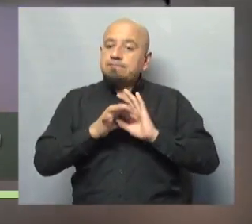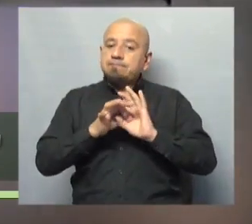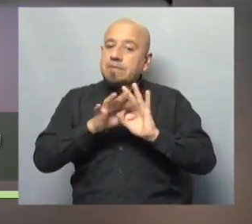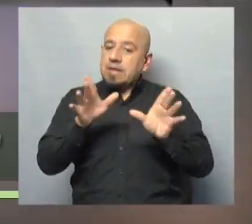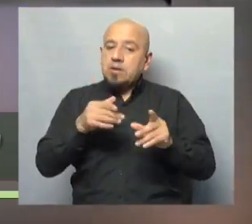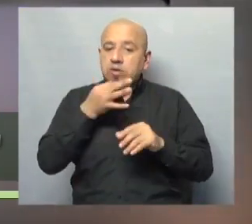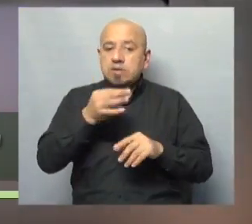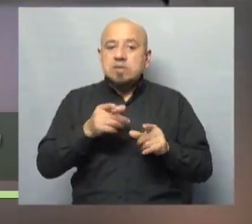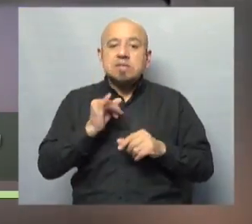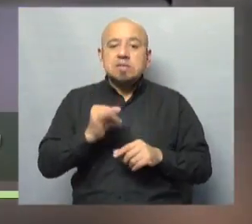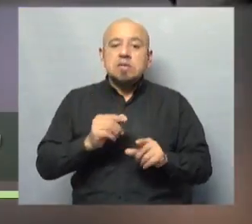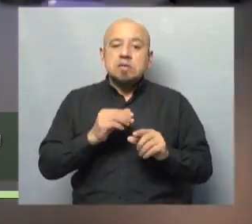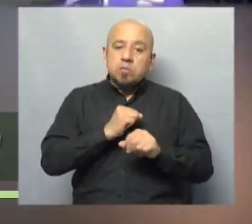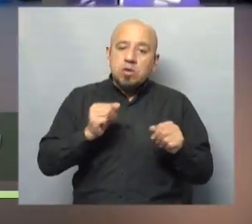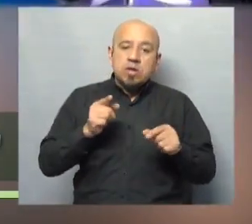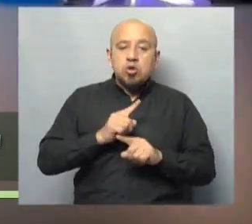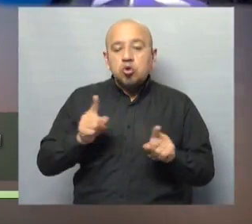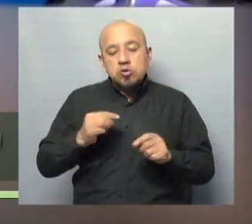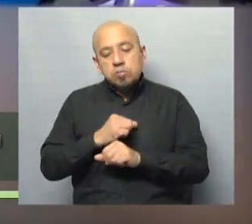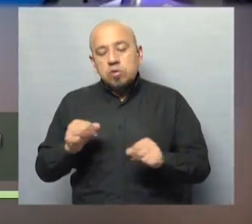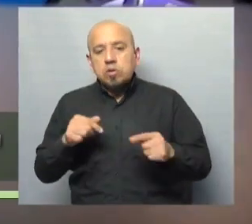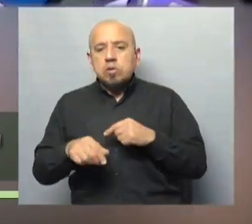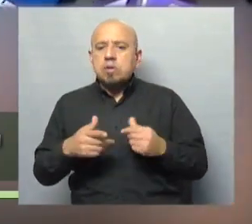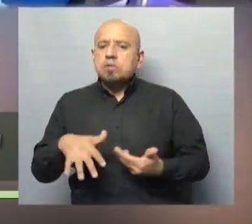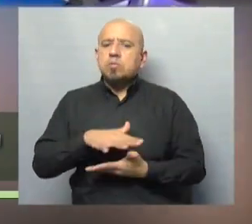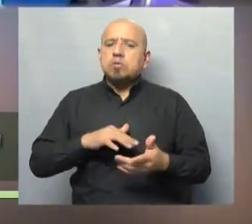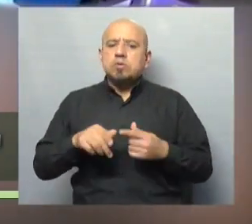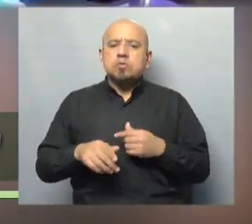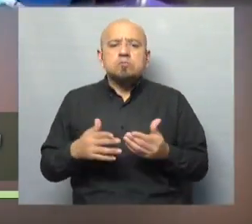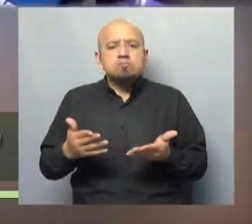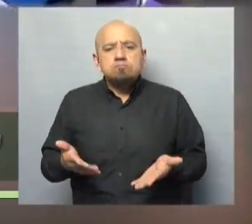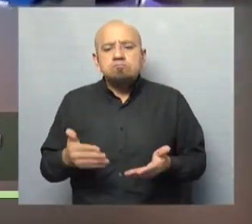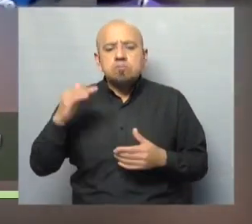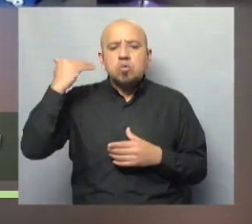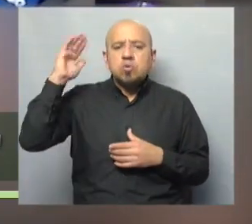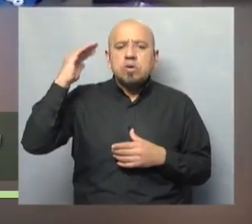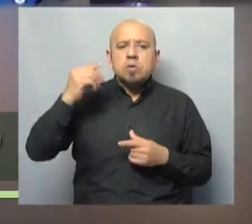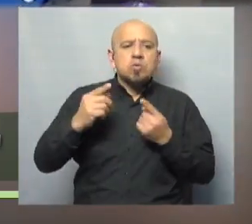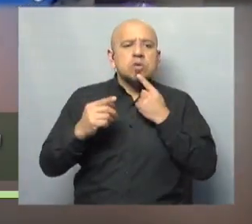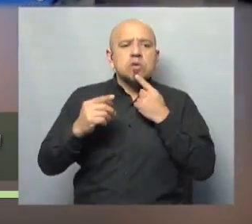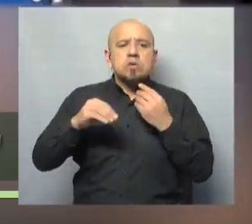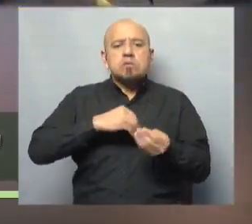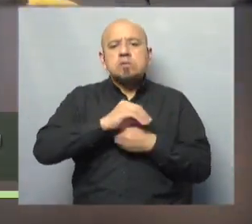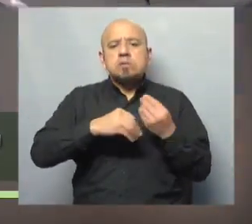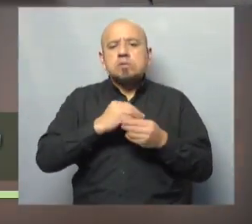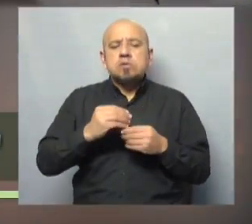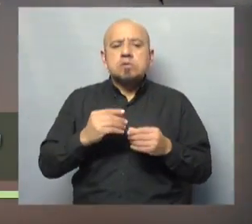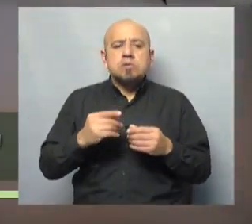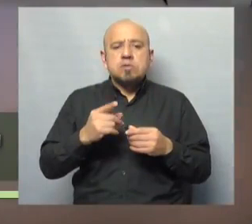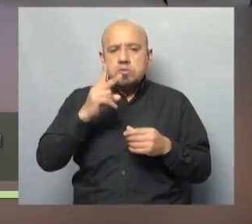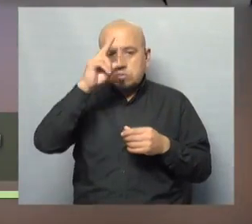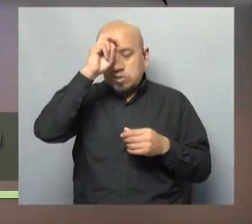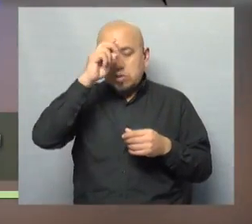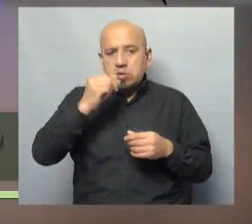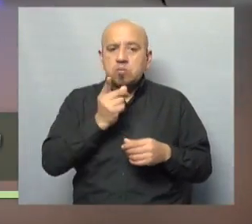y claramente marca lo que no se puede no ocurre esta situación ninguna autoridad política o familiar se atiende en sanidad policial